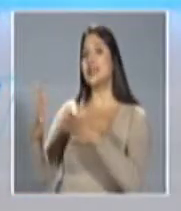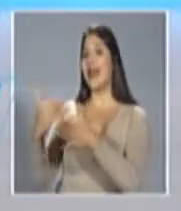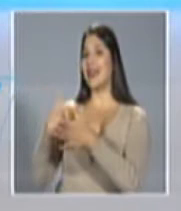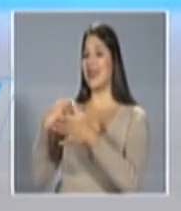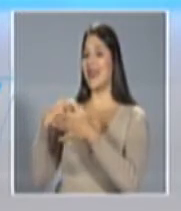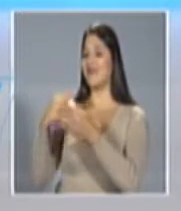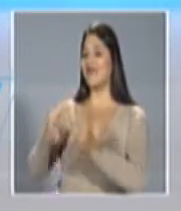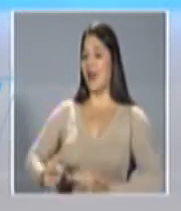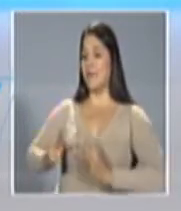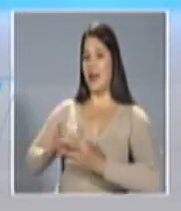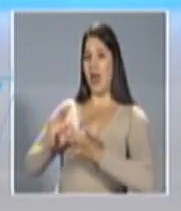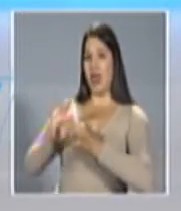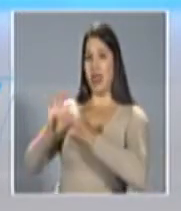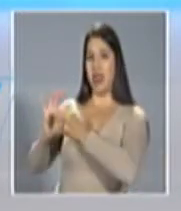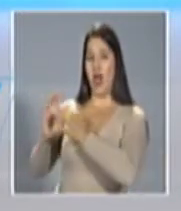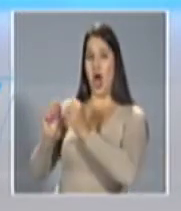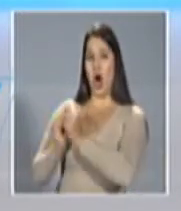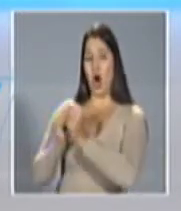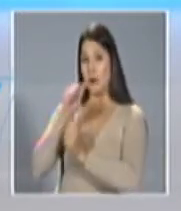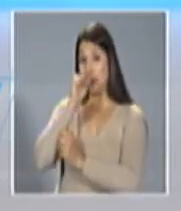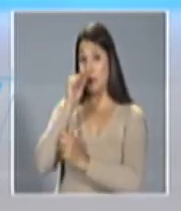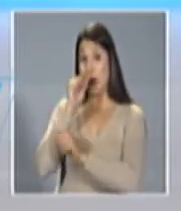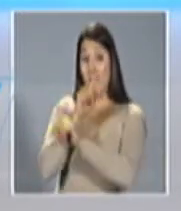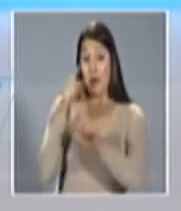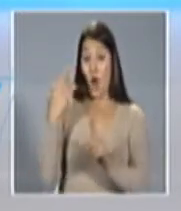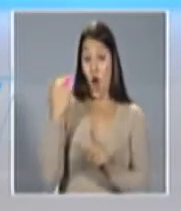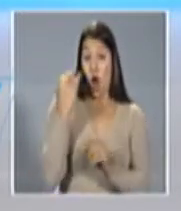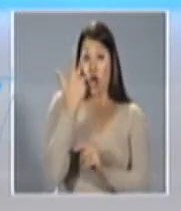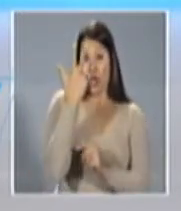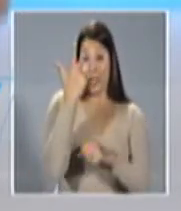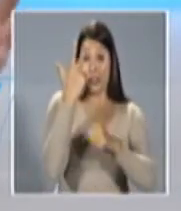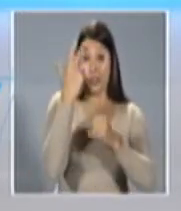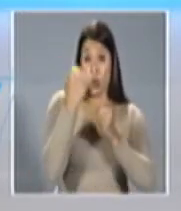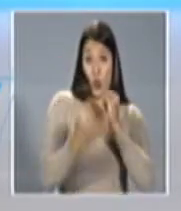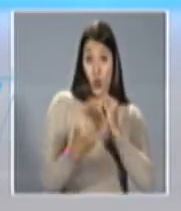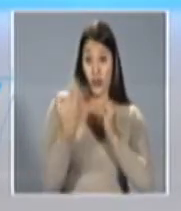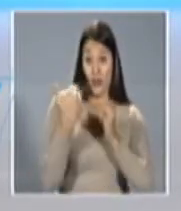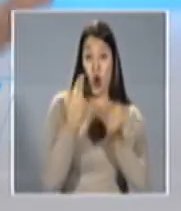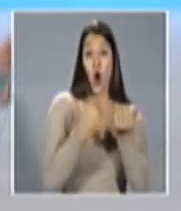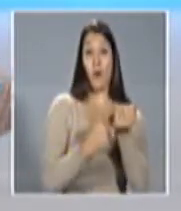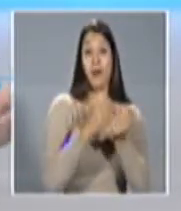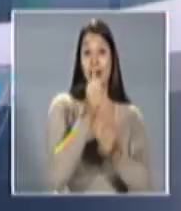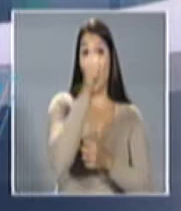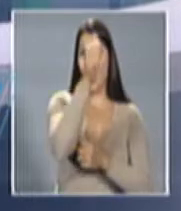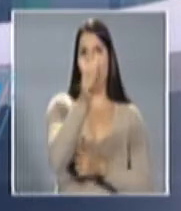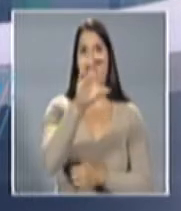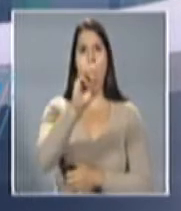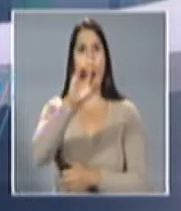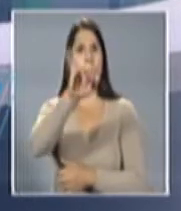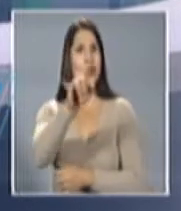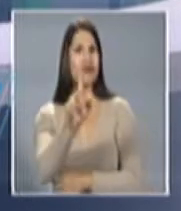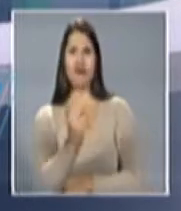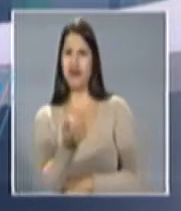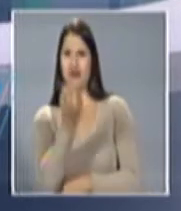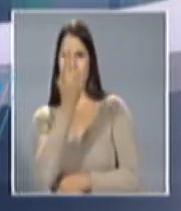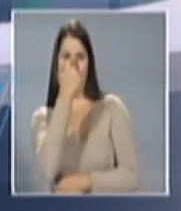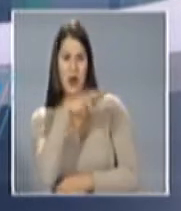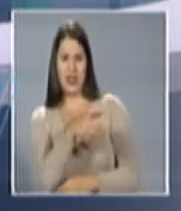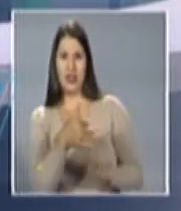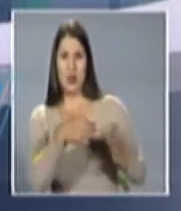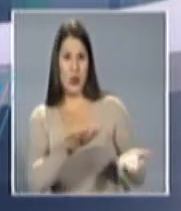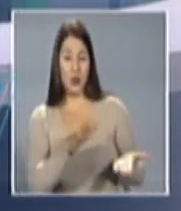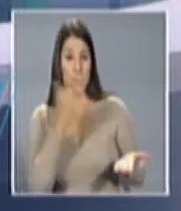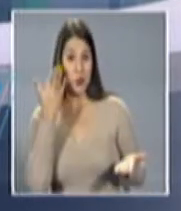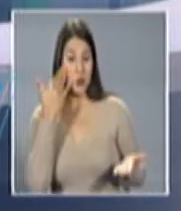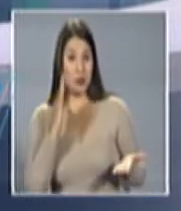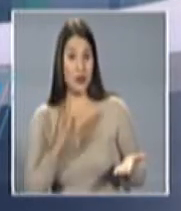ejemplo, los 3 últimos que acaban de aparecer en el hospital de la Abuela, ¿verdad? Esos 3, el OIJ dice, no sabemos realmente por qué murieron, aunque parece ser